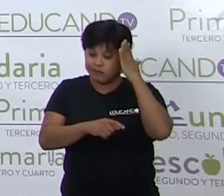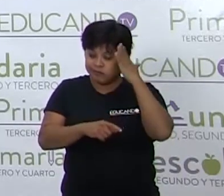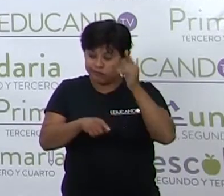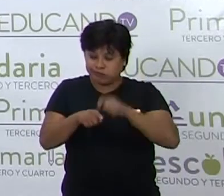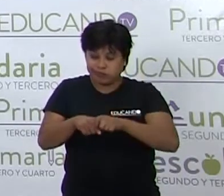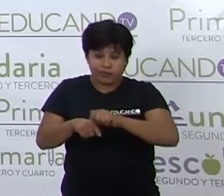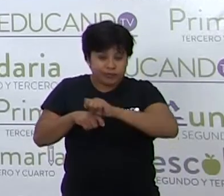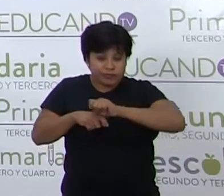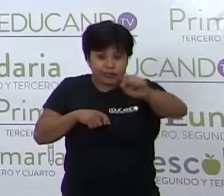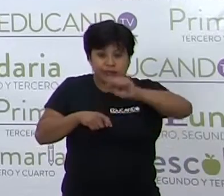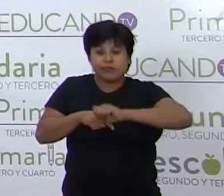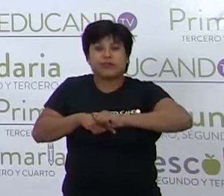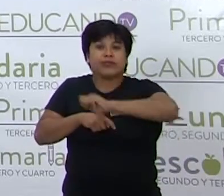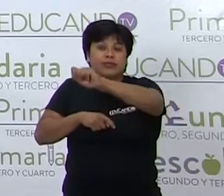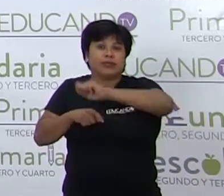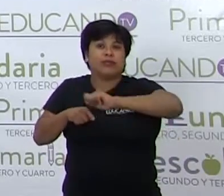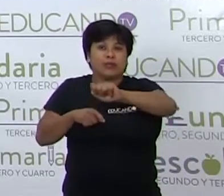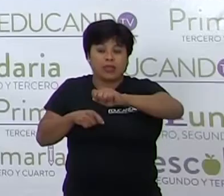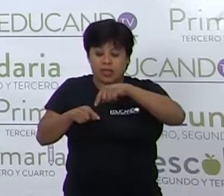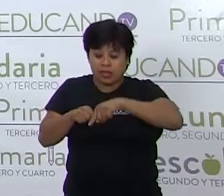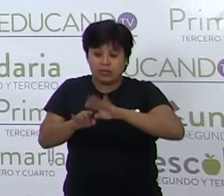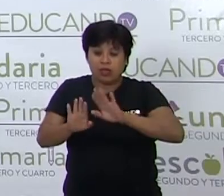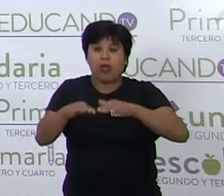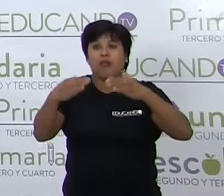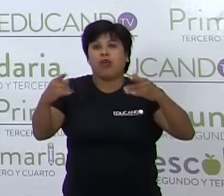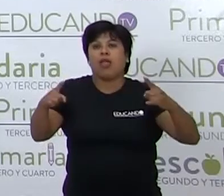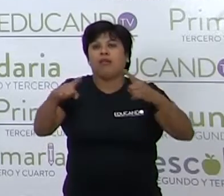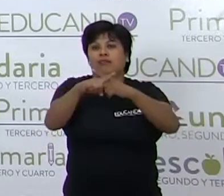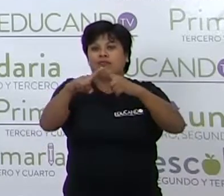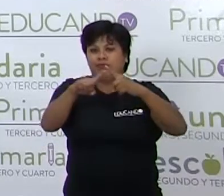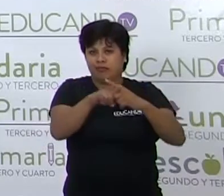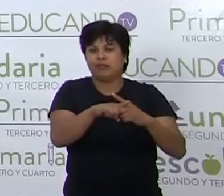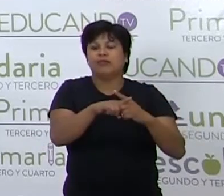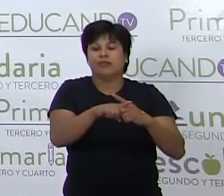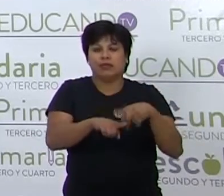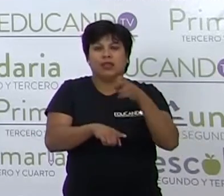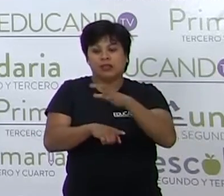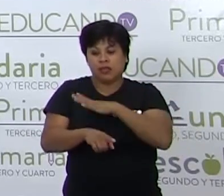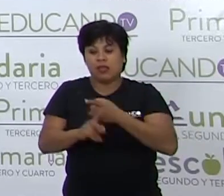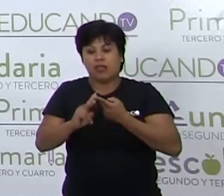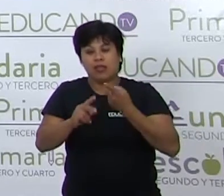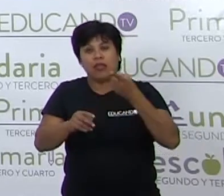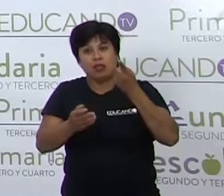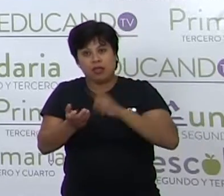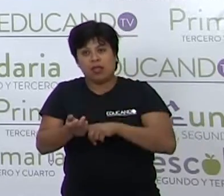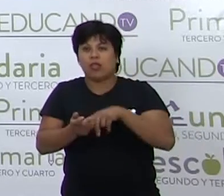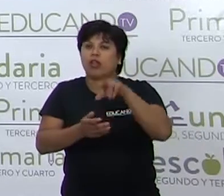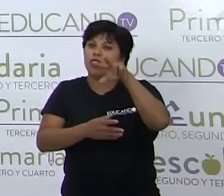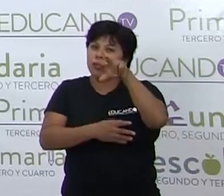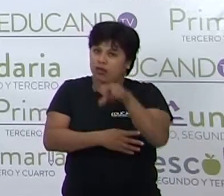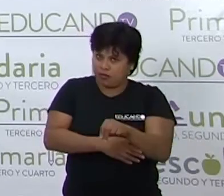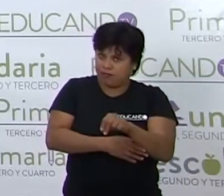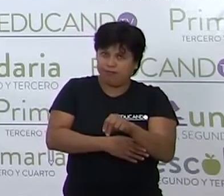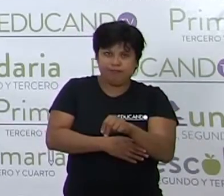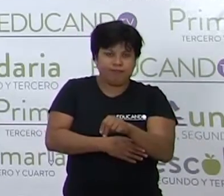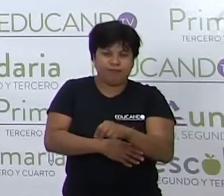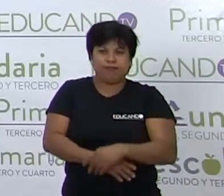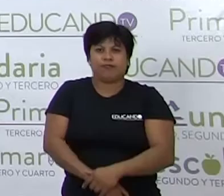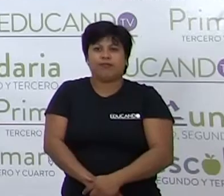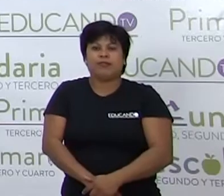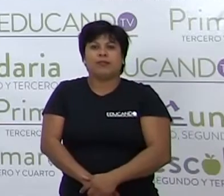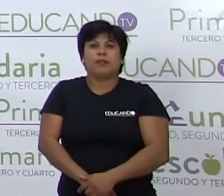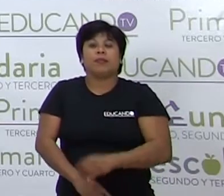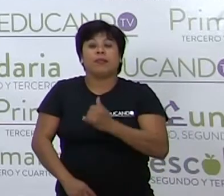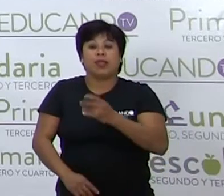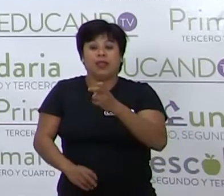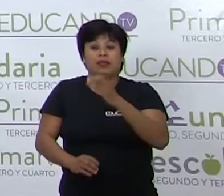en sortu centro está fuera del triángulo entonces todas las alturas están dentro del triángulo no y